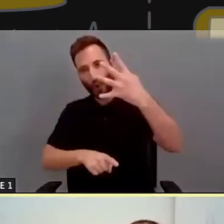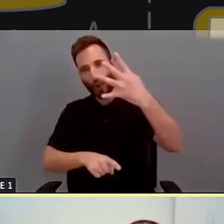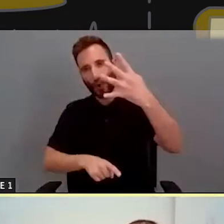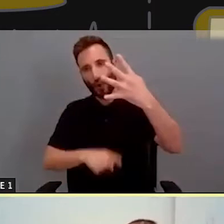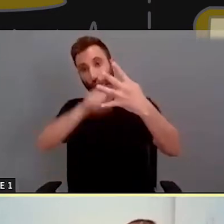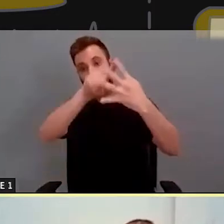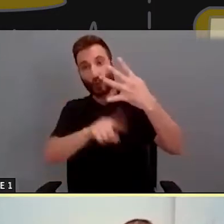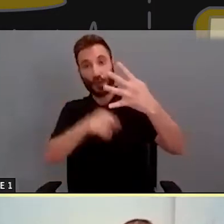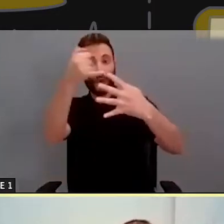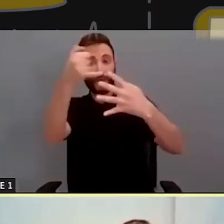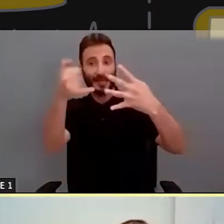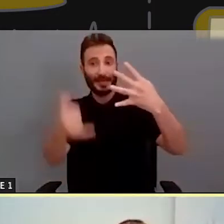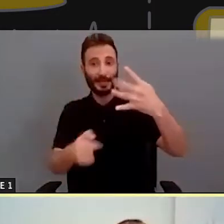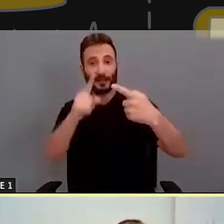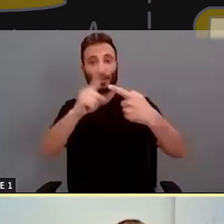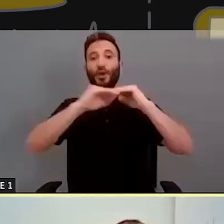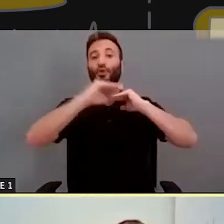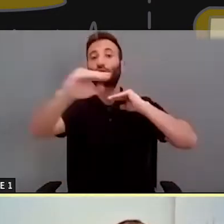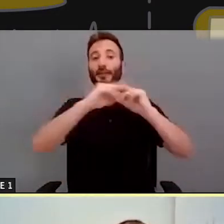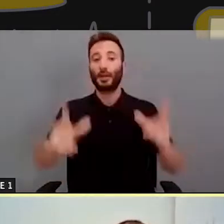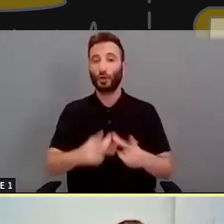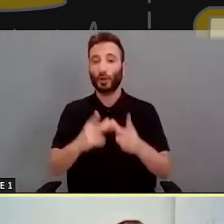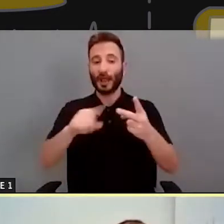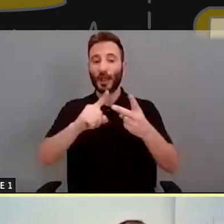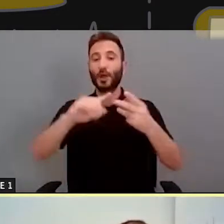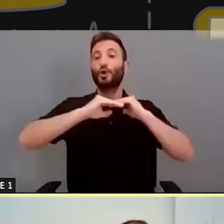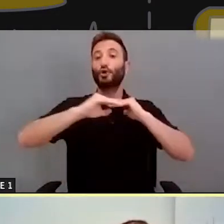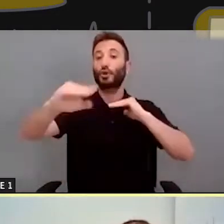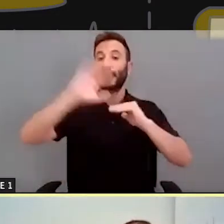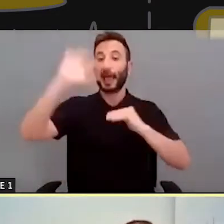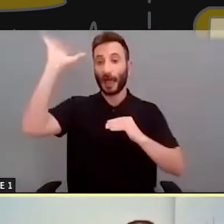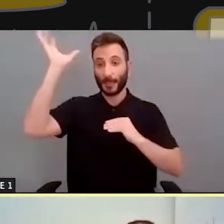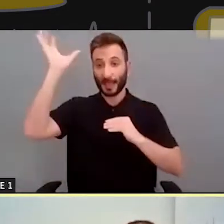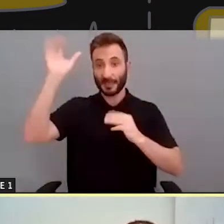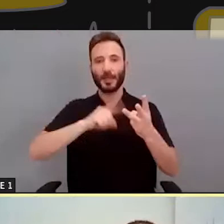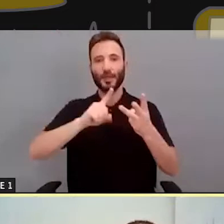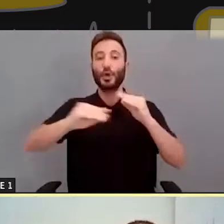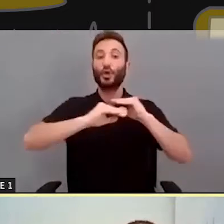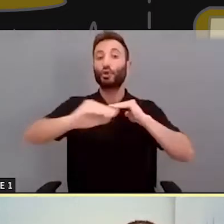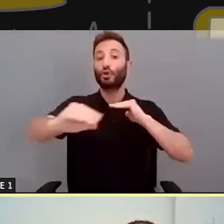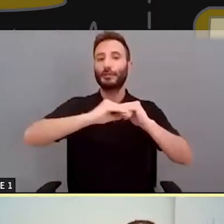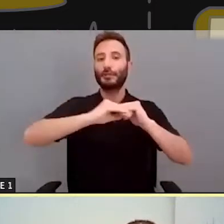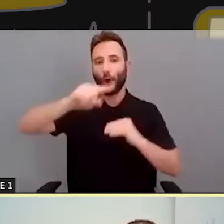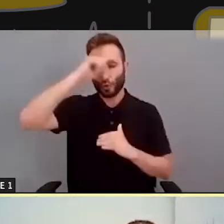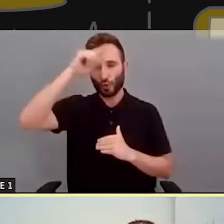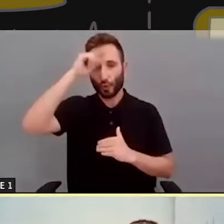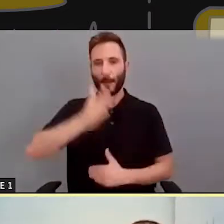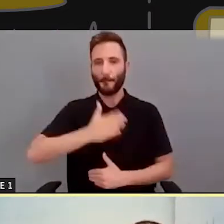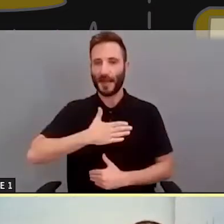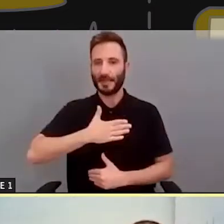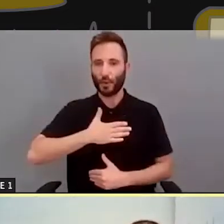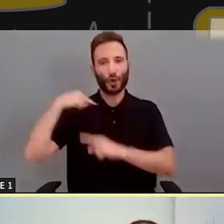cuatro líneas, ¿no? La sostenibilidad social, la sostenibilidad medioambiental, la sostenibilidad de la cultura, el patrimonio y